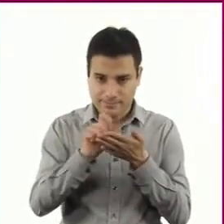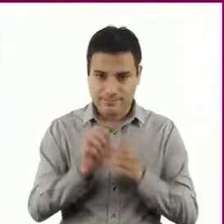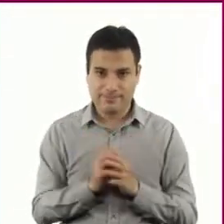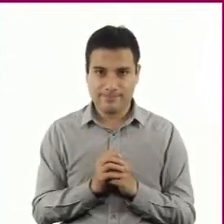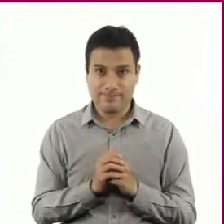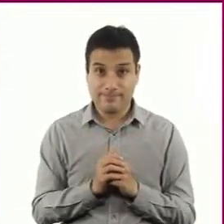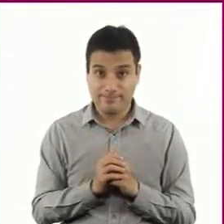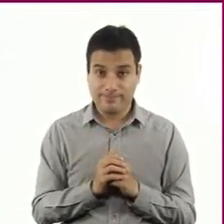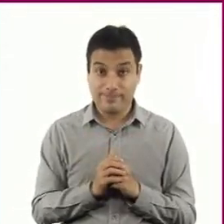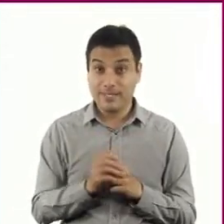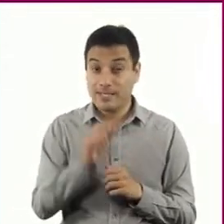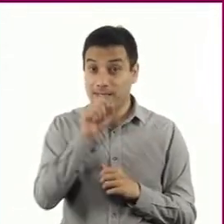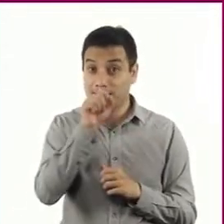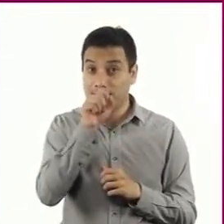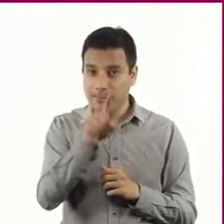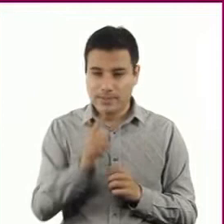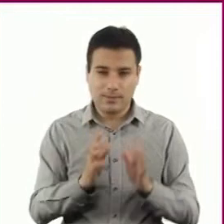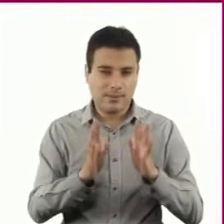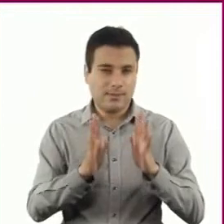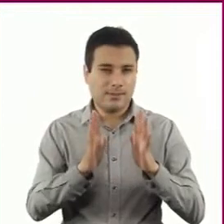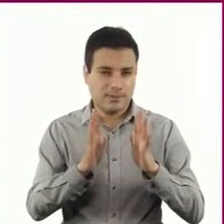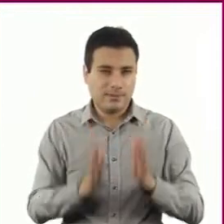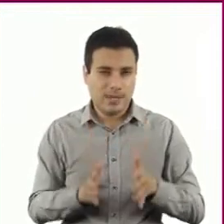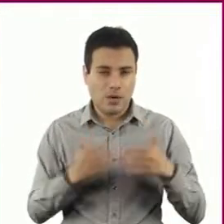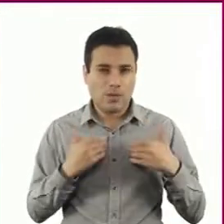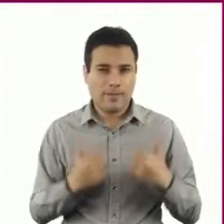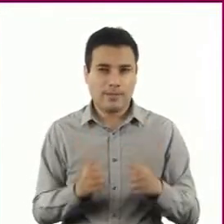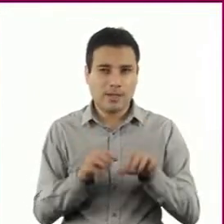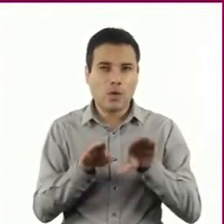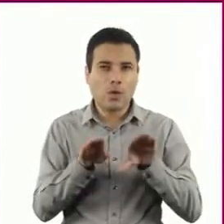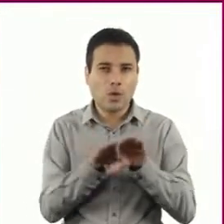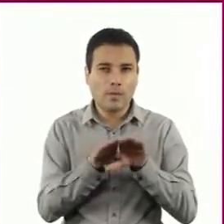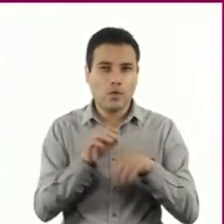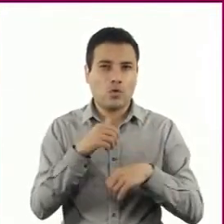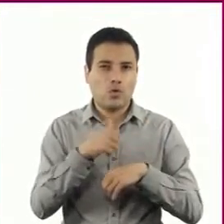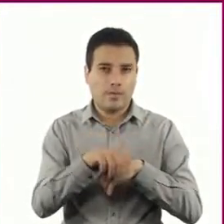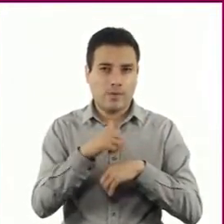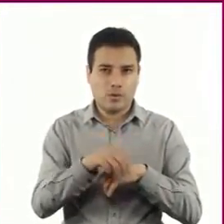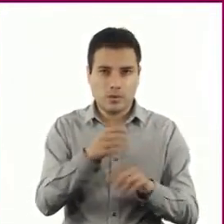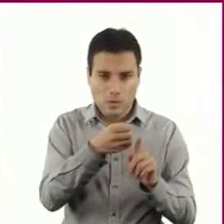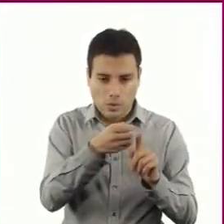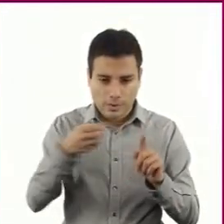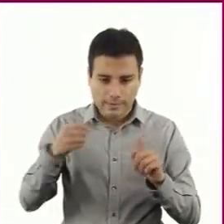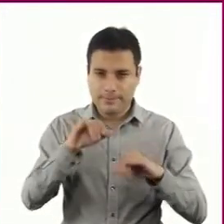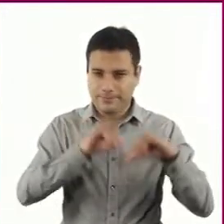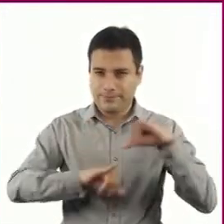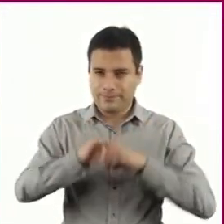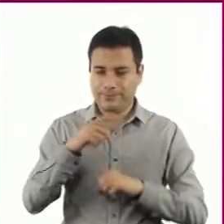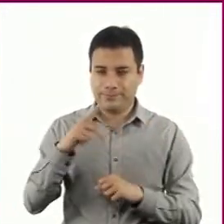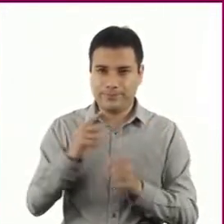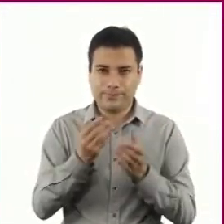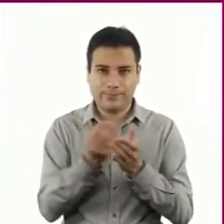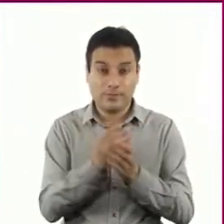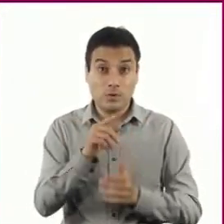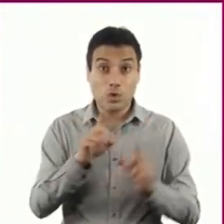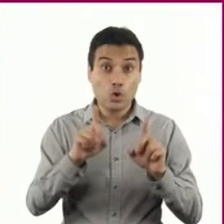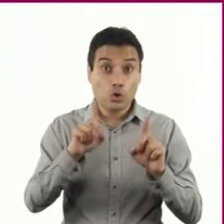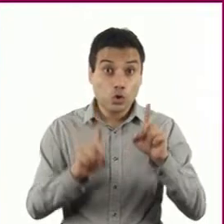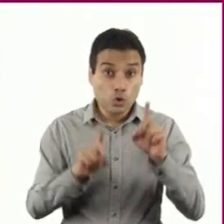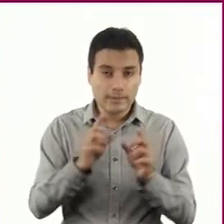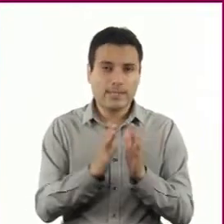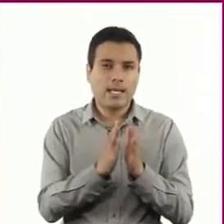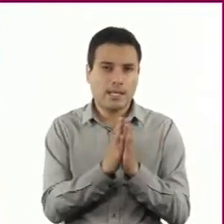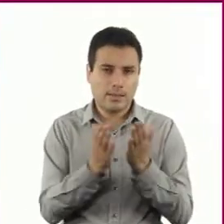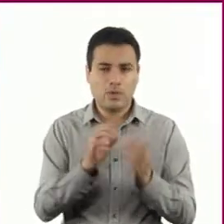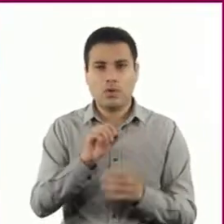sobre todo que hayan comprendido cómo representar cantidades en notación científica. Si tienen dudas, pueden consultar su libro de